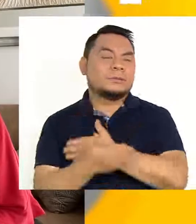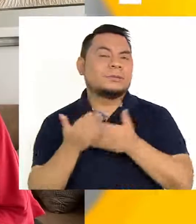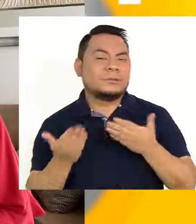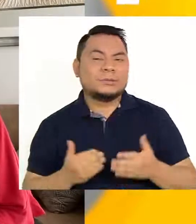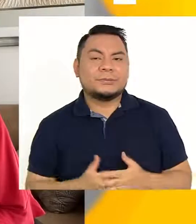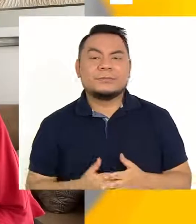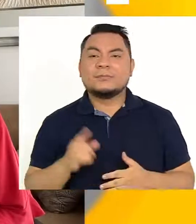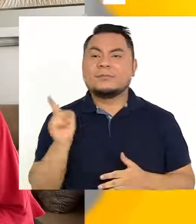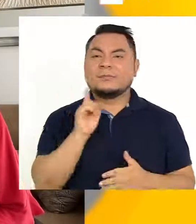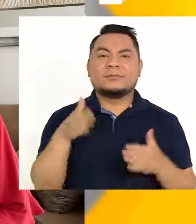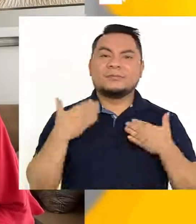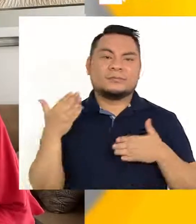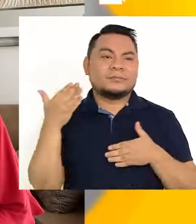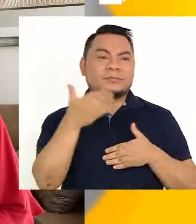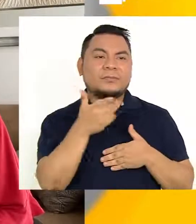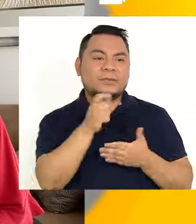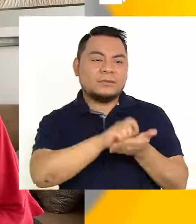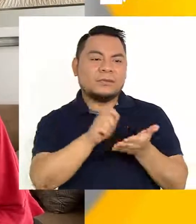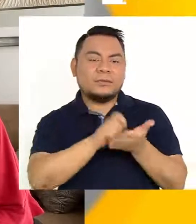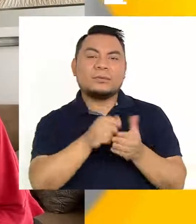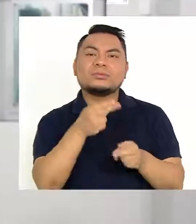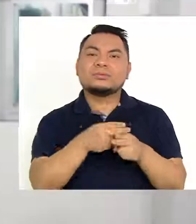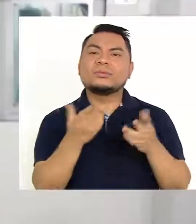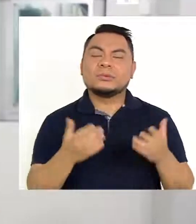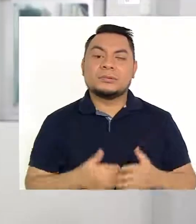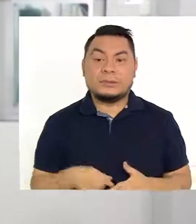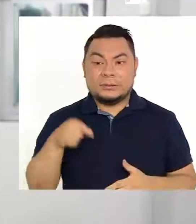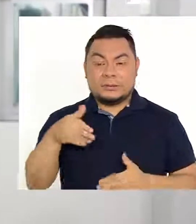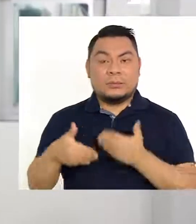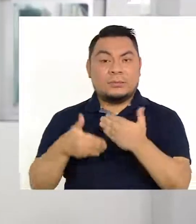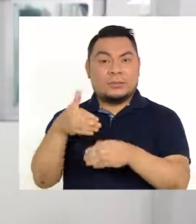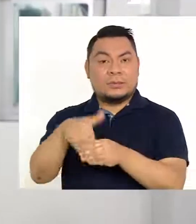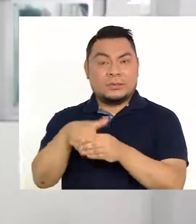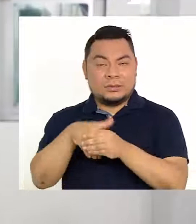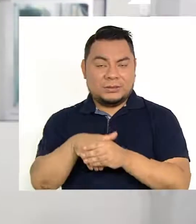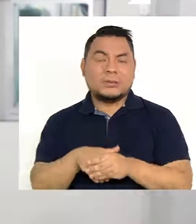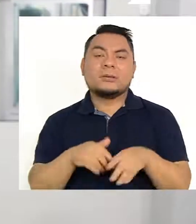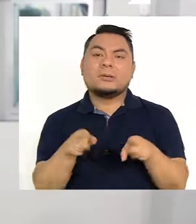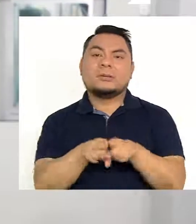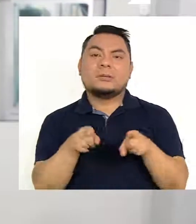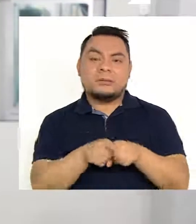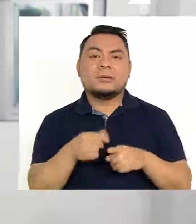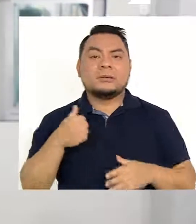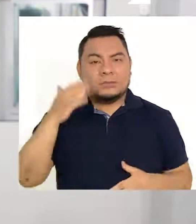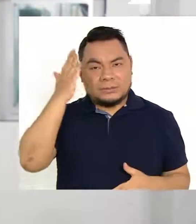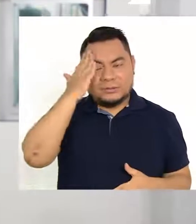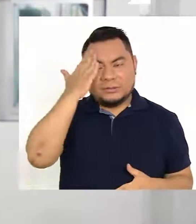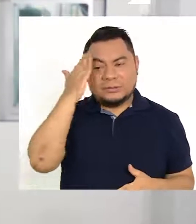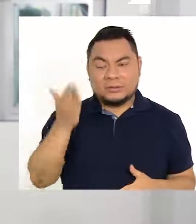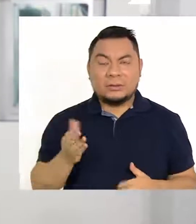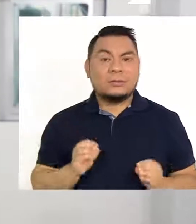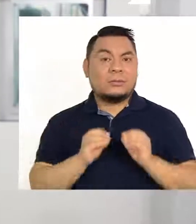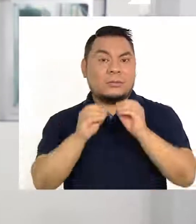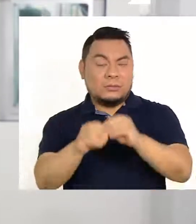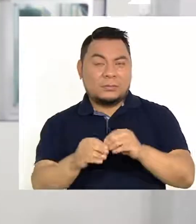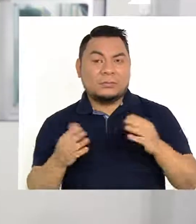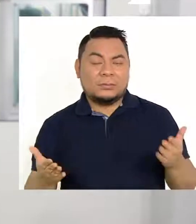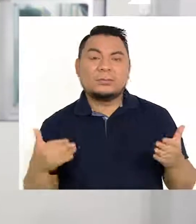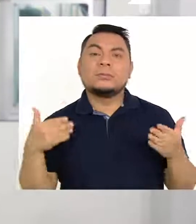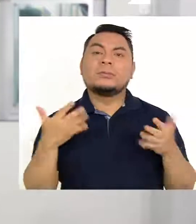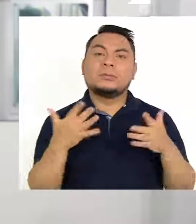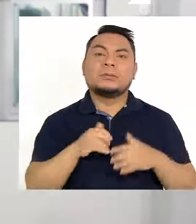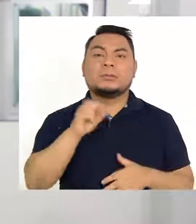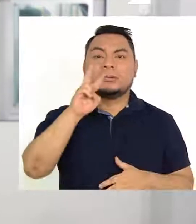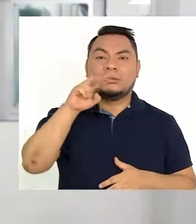con discapacidad que no pudieron empadronarse? En este proceso electoral también se ha considerado instalar en